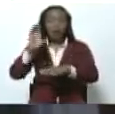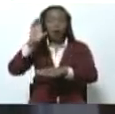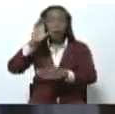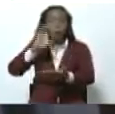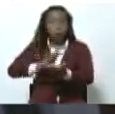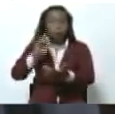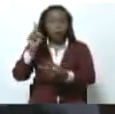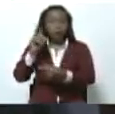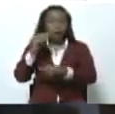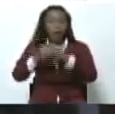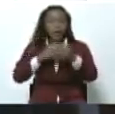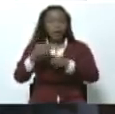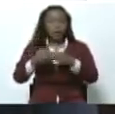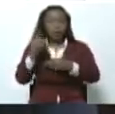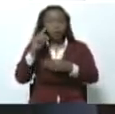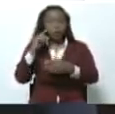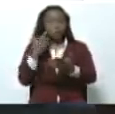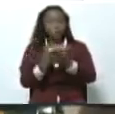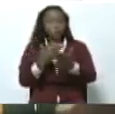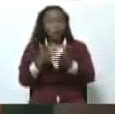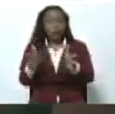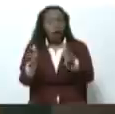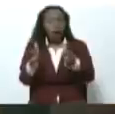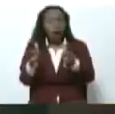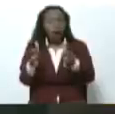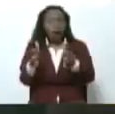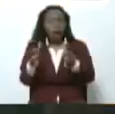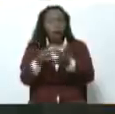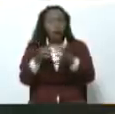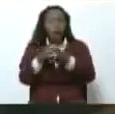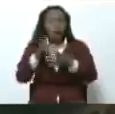del triunfo que se anota entonces el gran polo patriótico